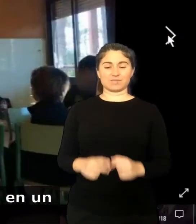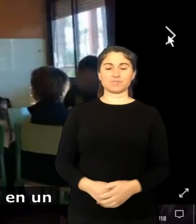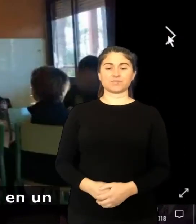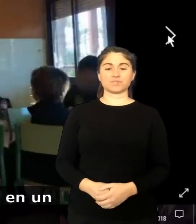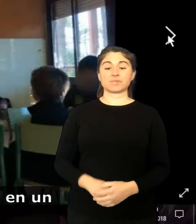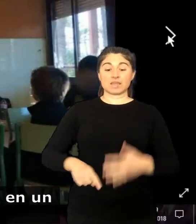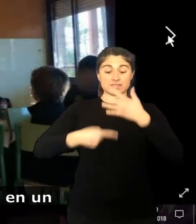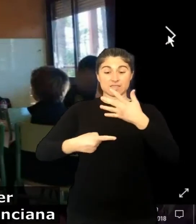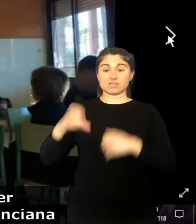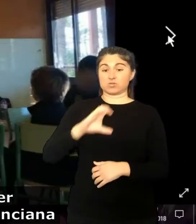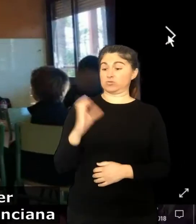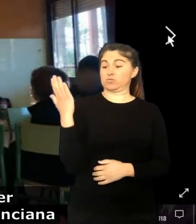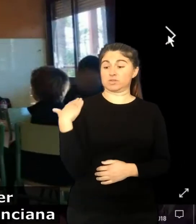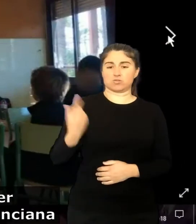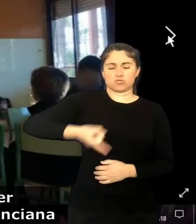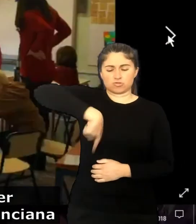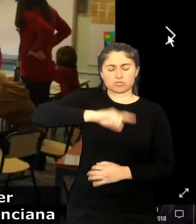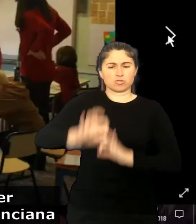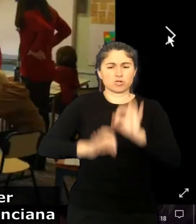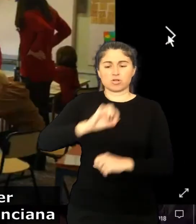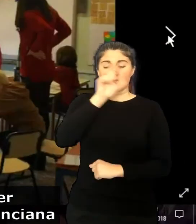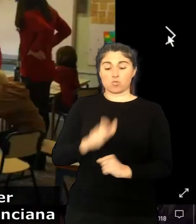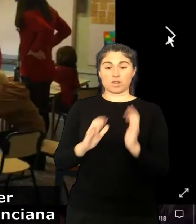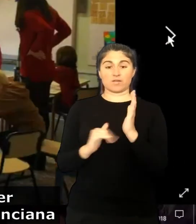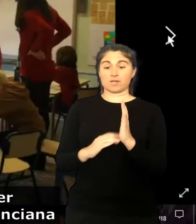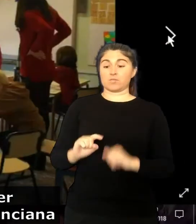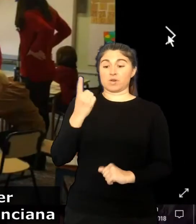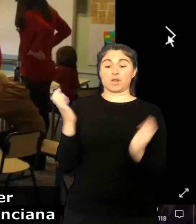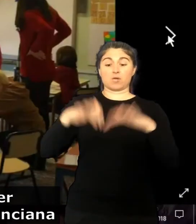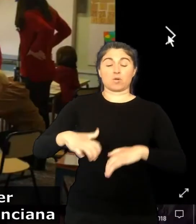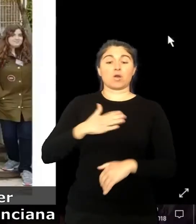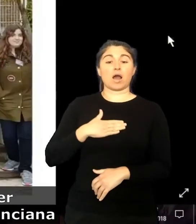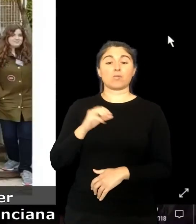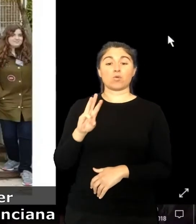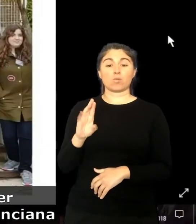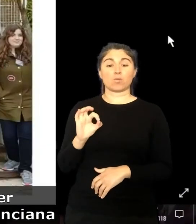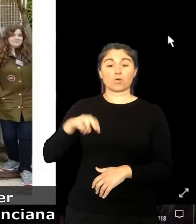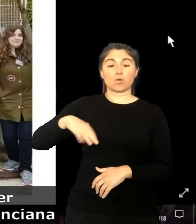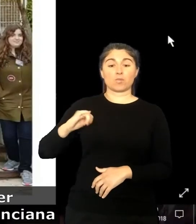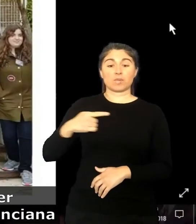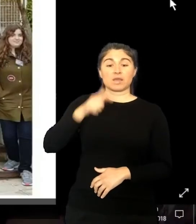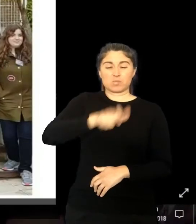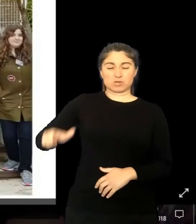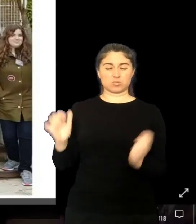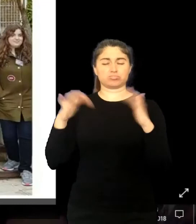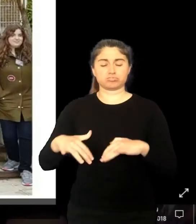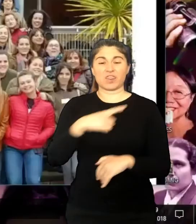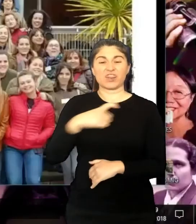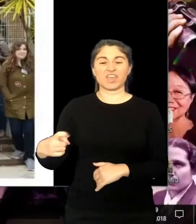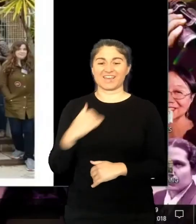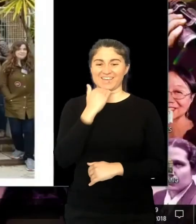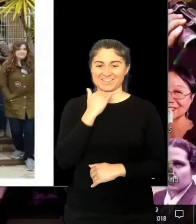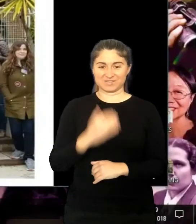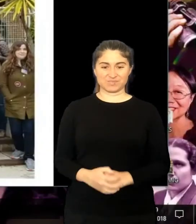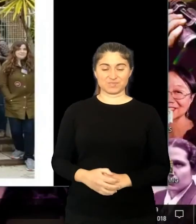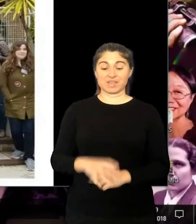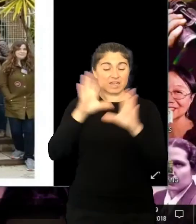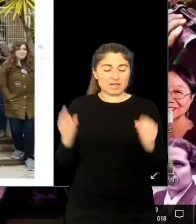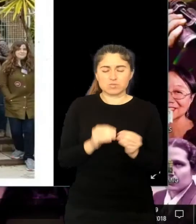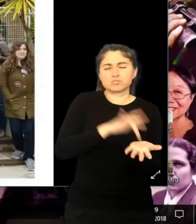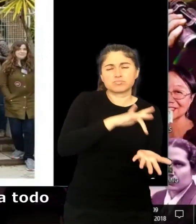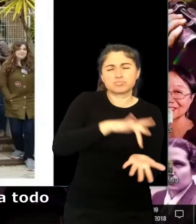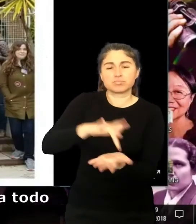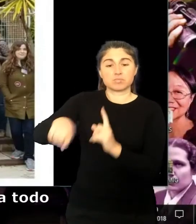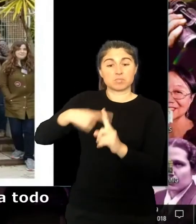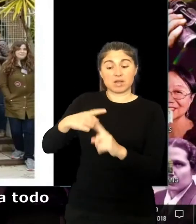aria en un cole de Elche y, el curso pasado, organizamos el primer encuentro de Promig de la Comunidad Valenciana y fuimos casi 100 vamos,